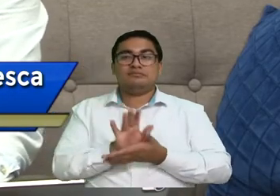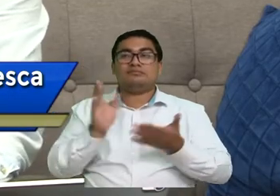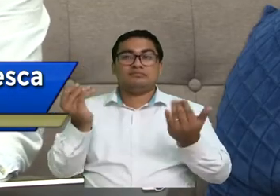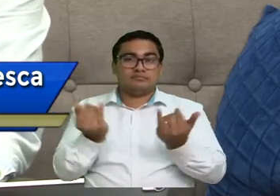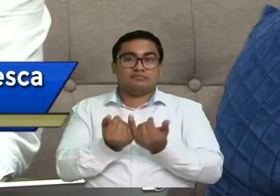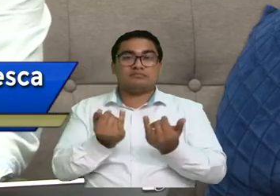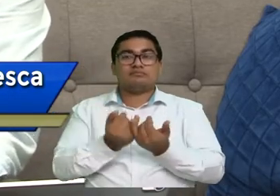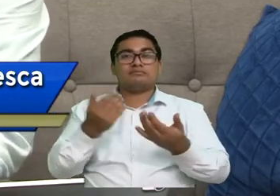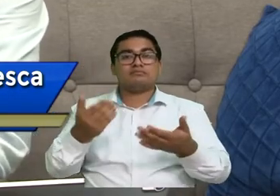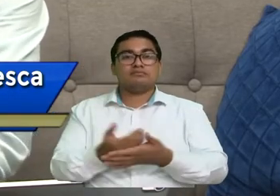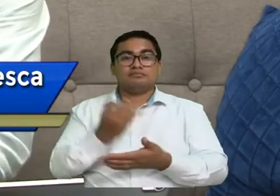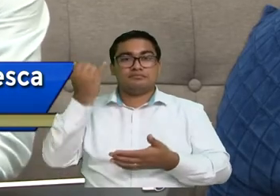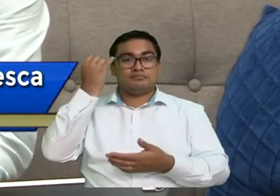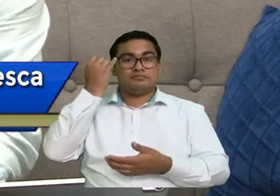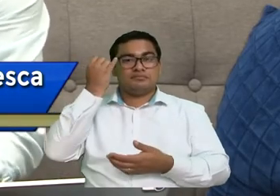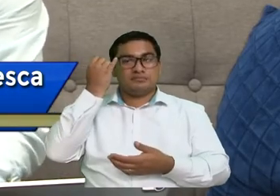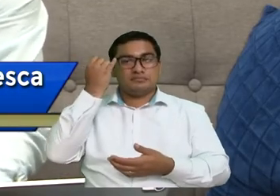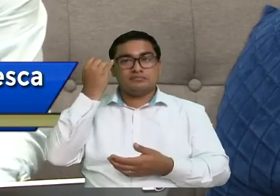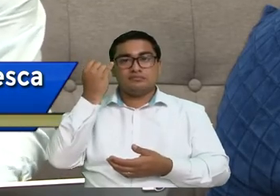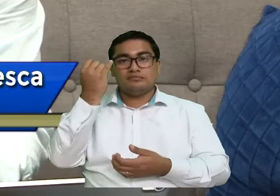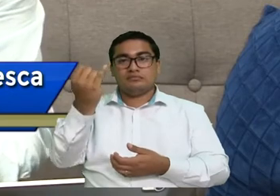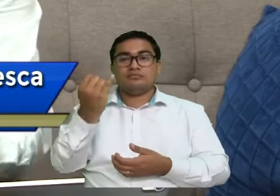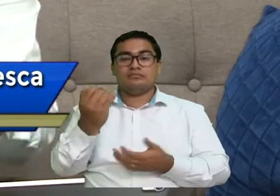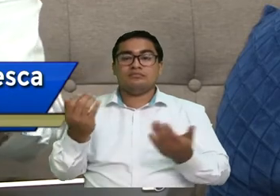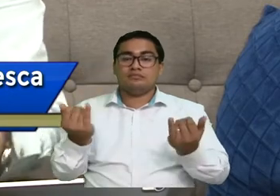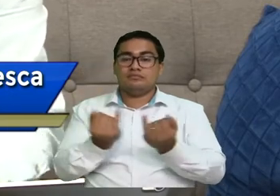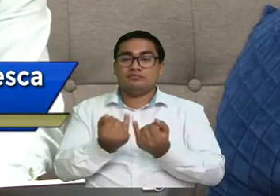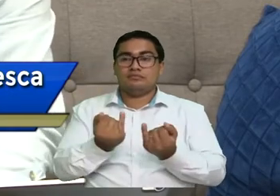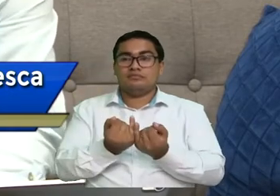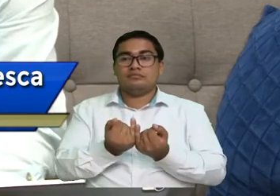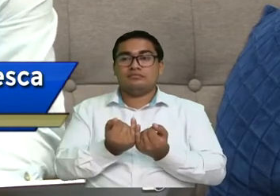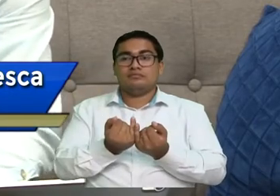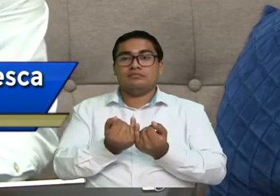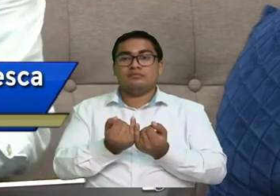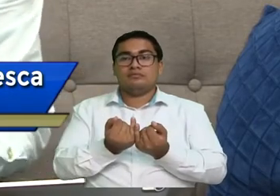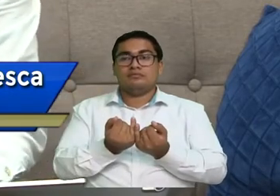emprendedor que tienen los jóvenes, estamos canalizando nosotros